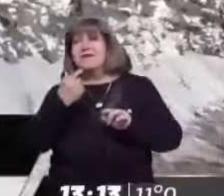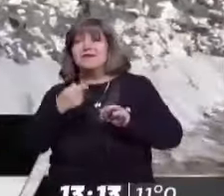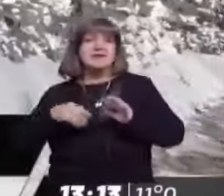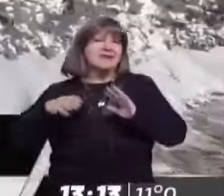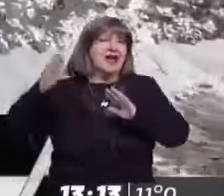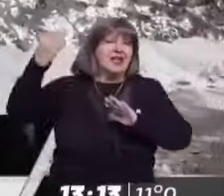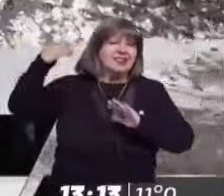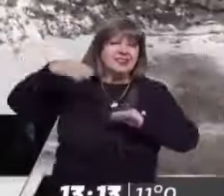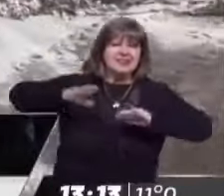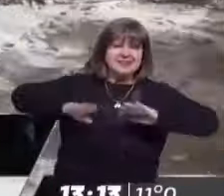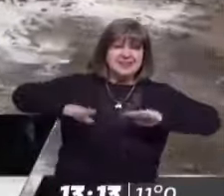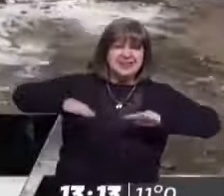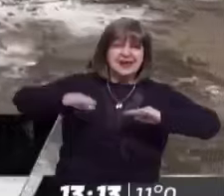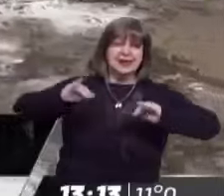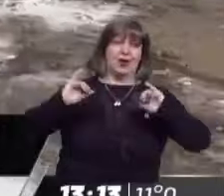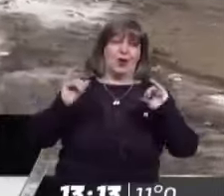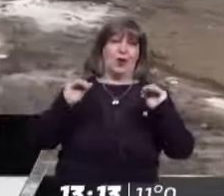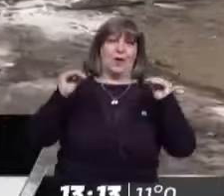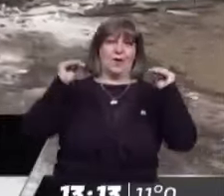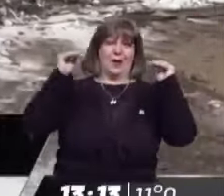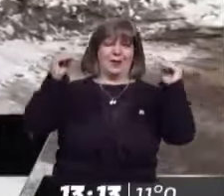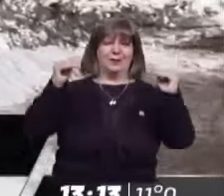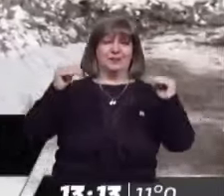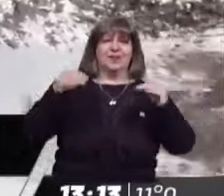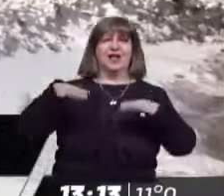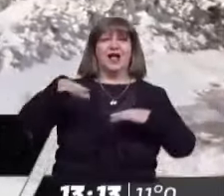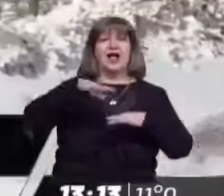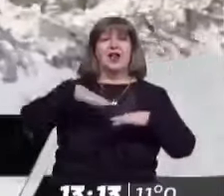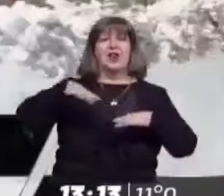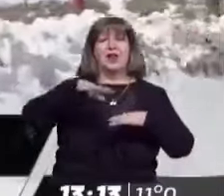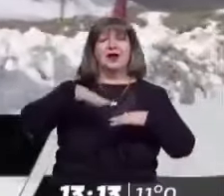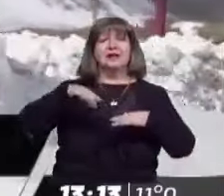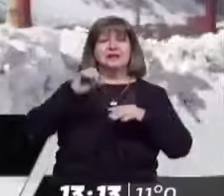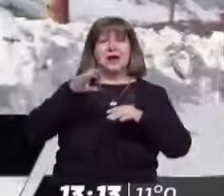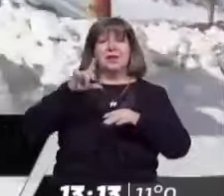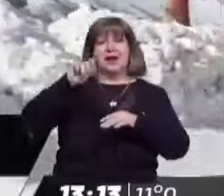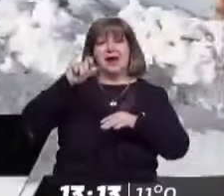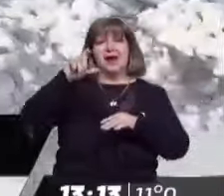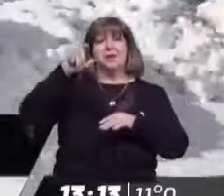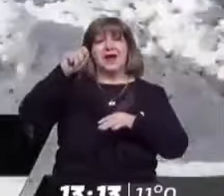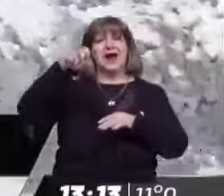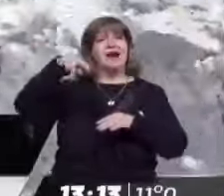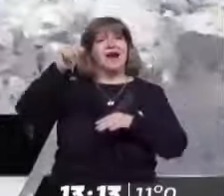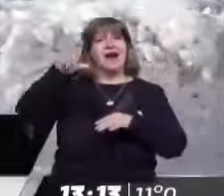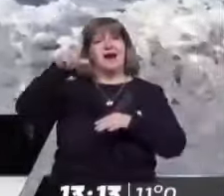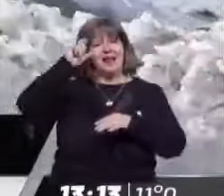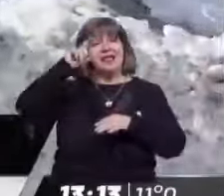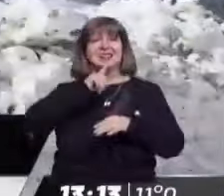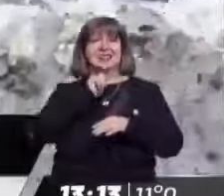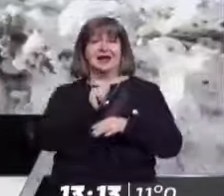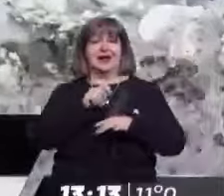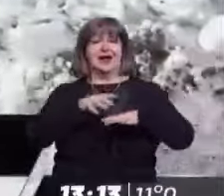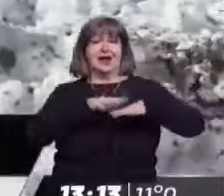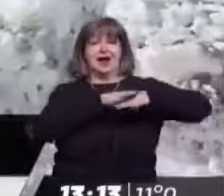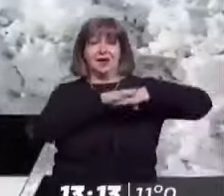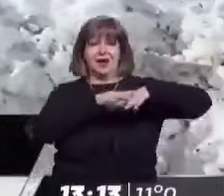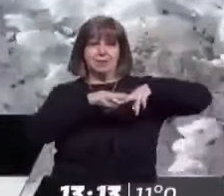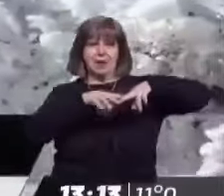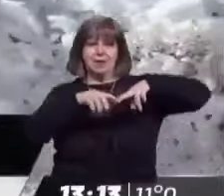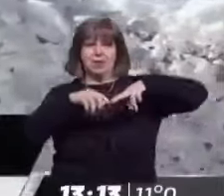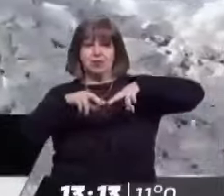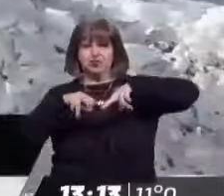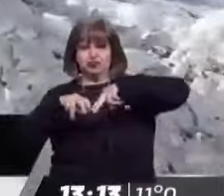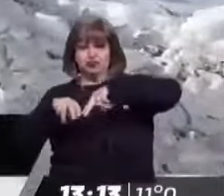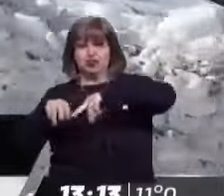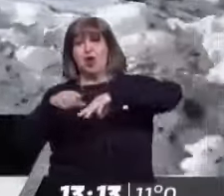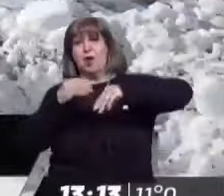hermoso lugar que se llama La Canaleta y que ya vamos a conocer? Julián, ya estoy con usted. Usted está en la segunda